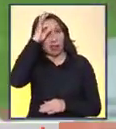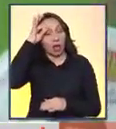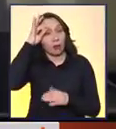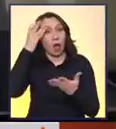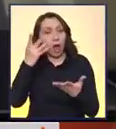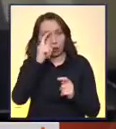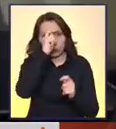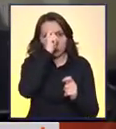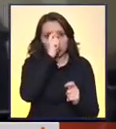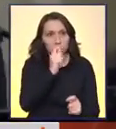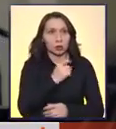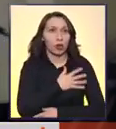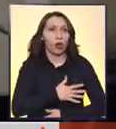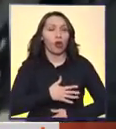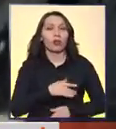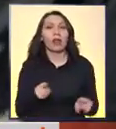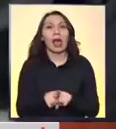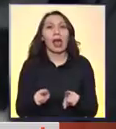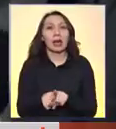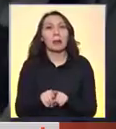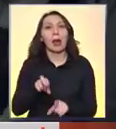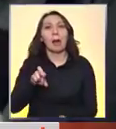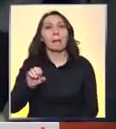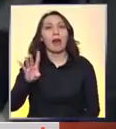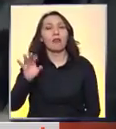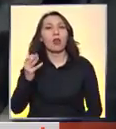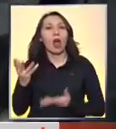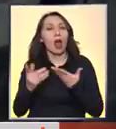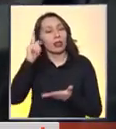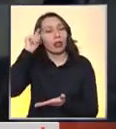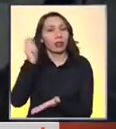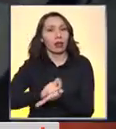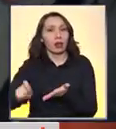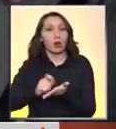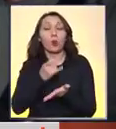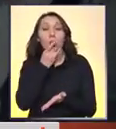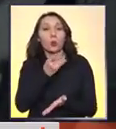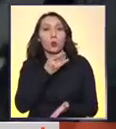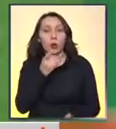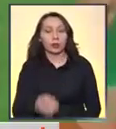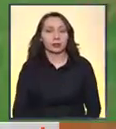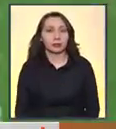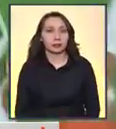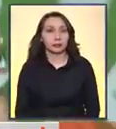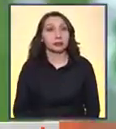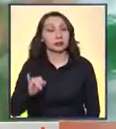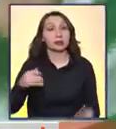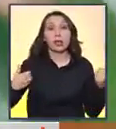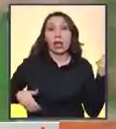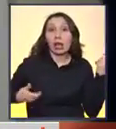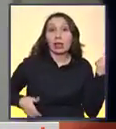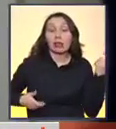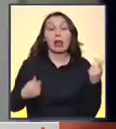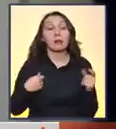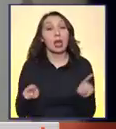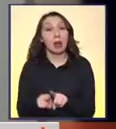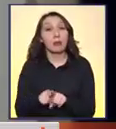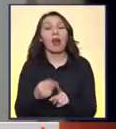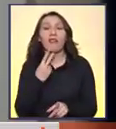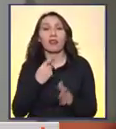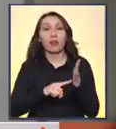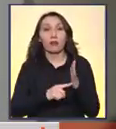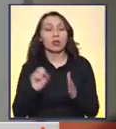homenajeó con este festejo a su hermano Pablo, cantautor uruguayo. Sí, con la guitarra, porque justo mi hermano vive en Buenos Aires, va a